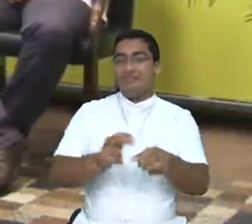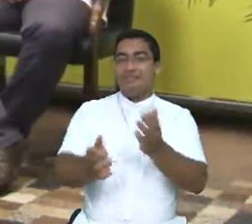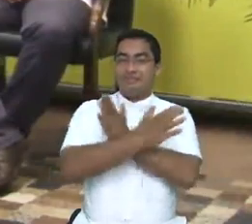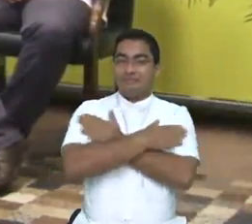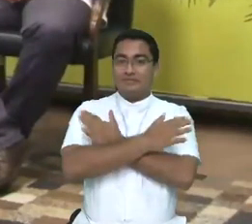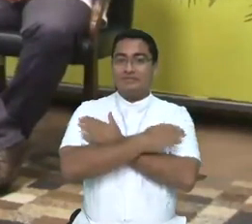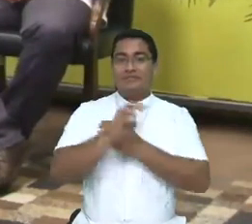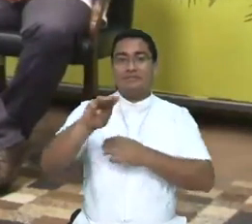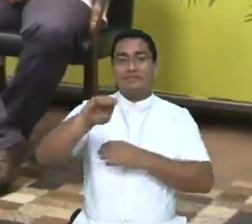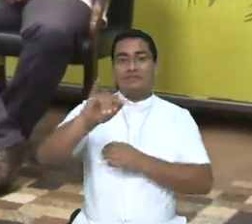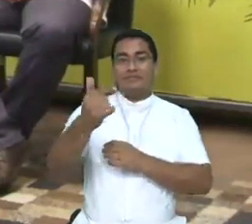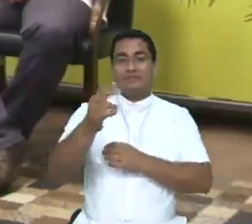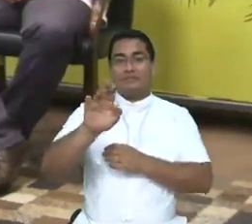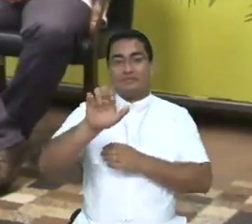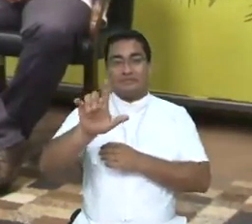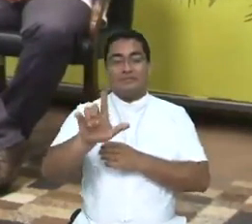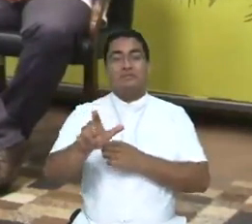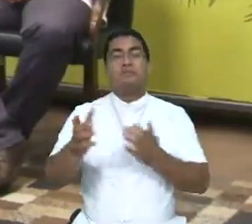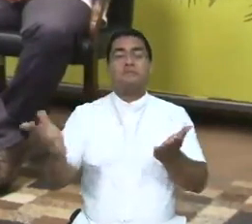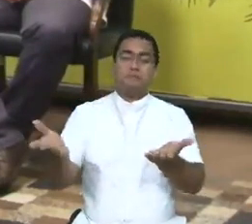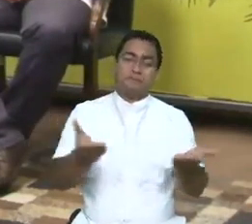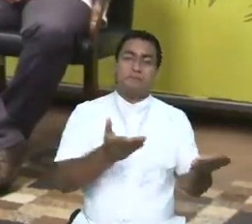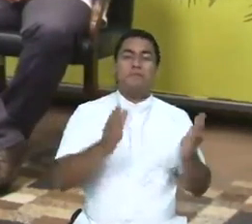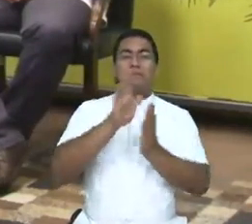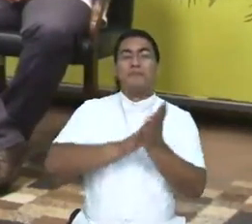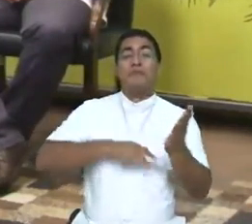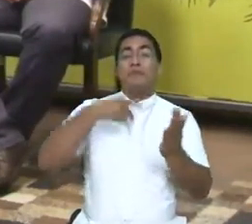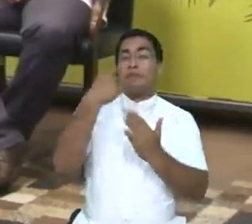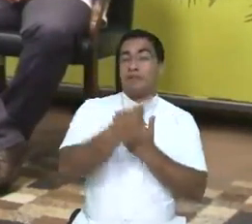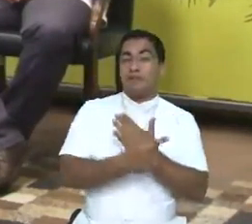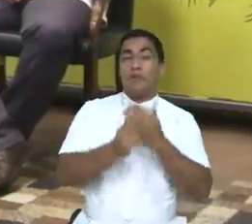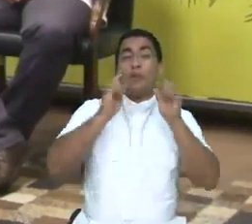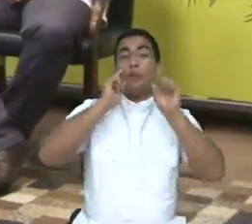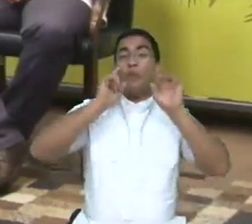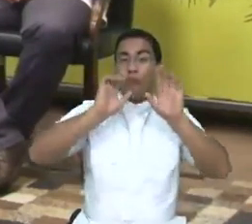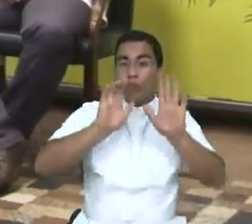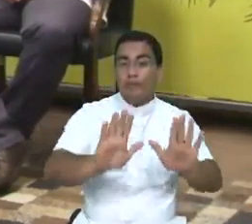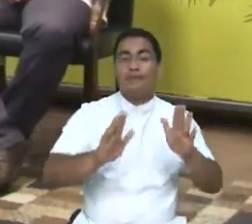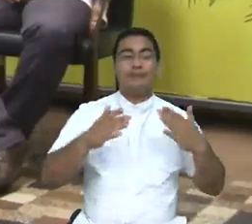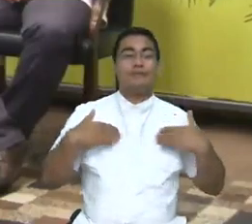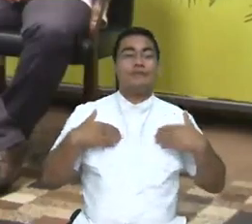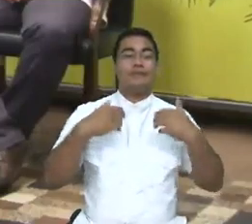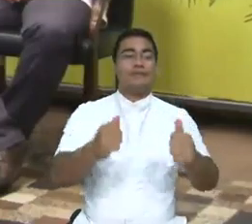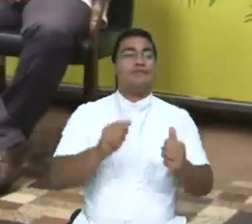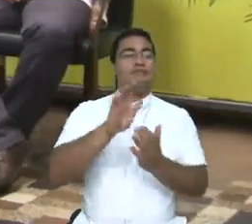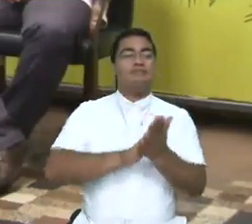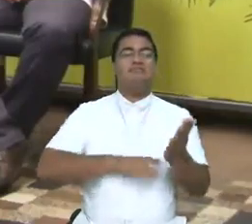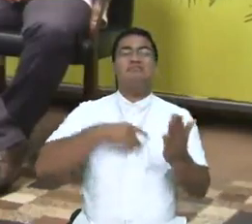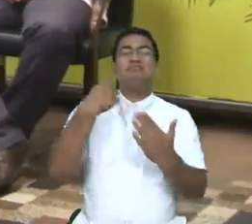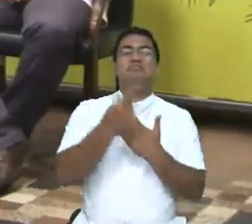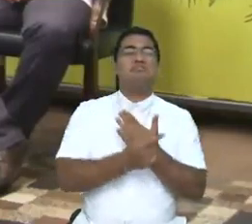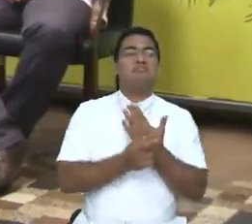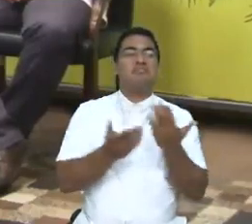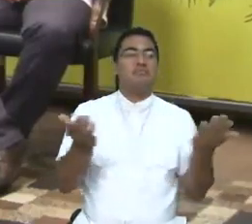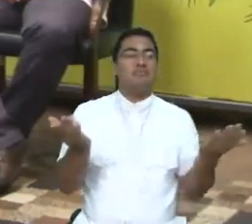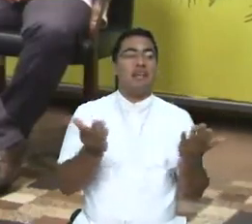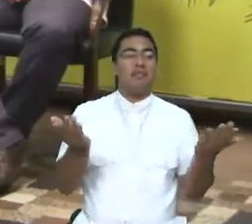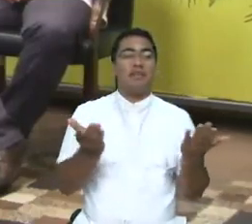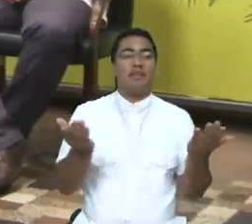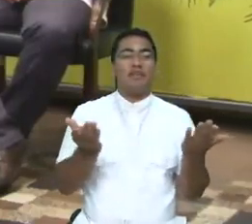saluda Miguel Carranza Mena y les doy la bienvenida a su programa Prevenir es Salud. Un programa donde conversamos sobre los